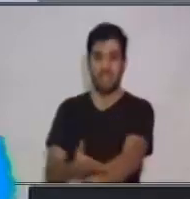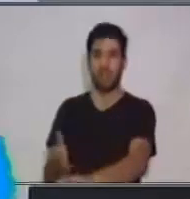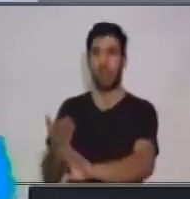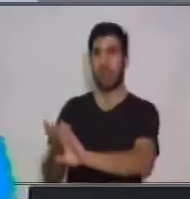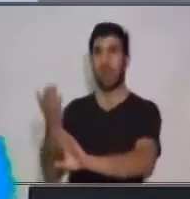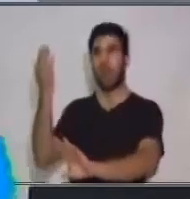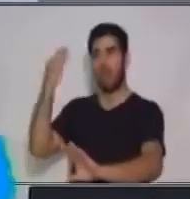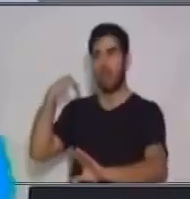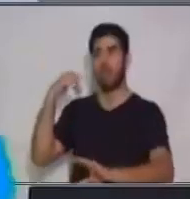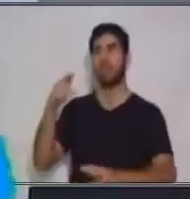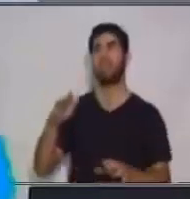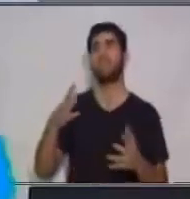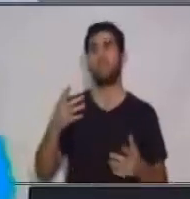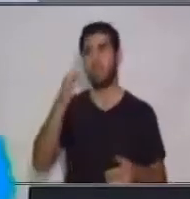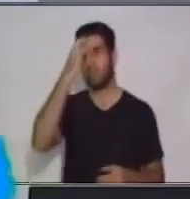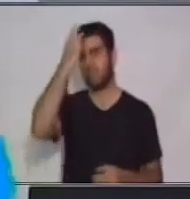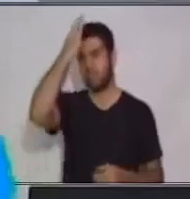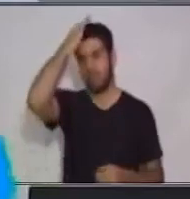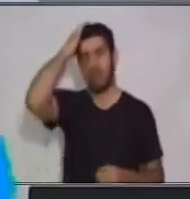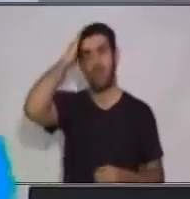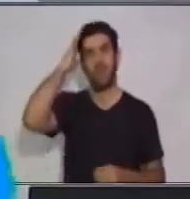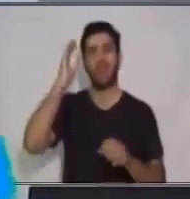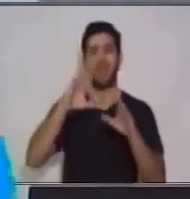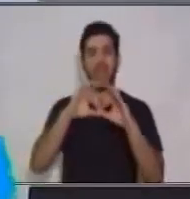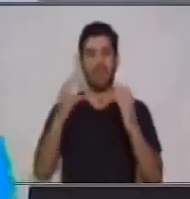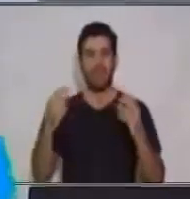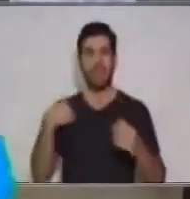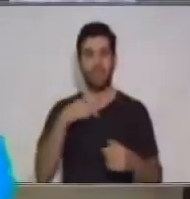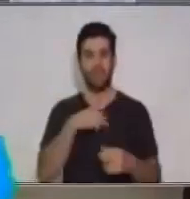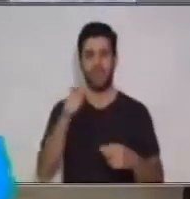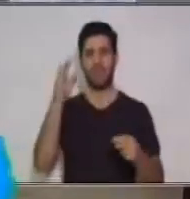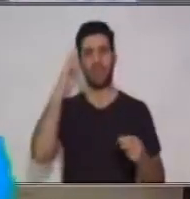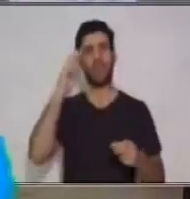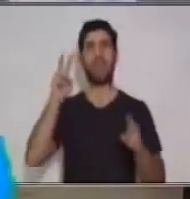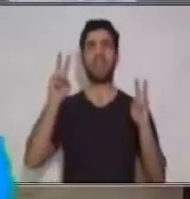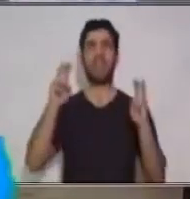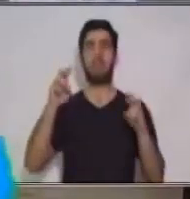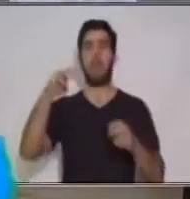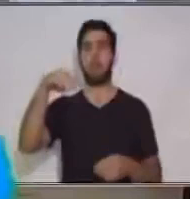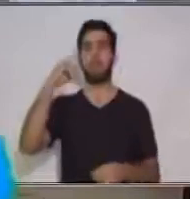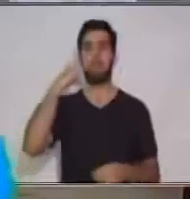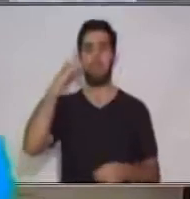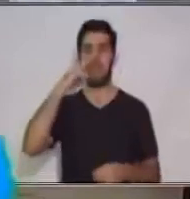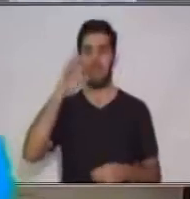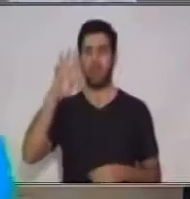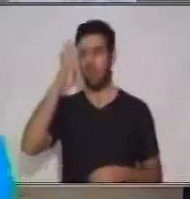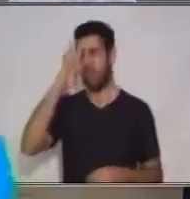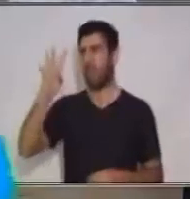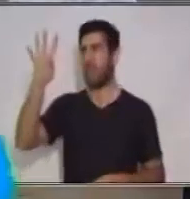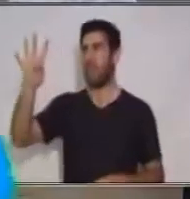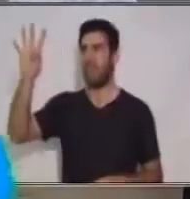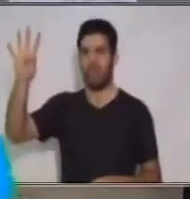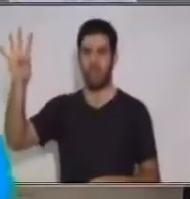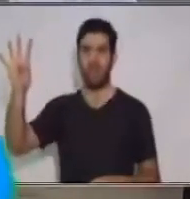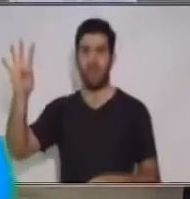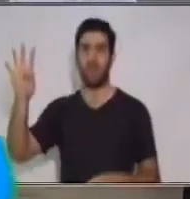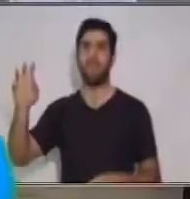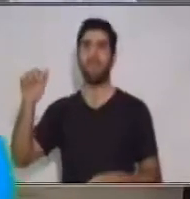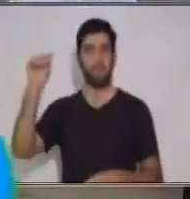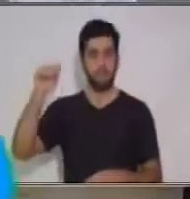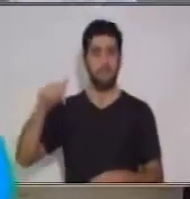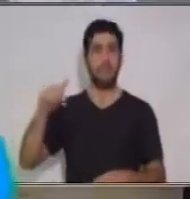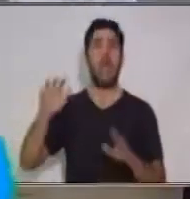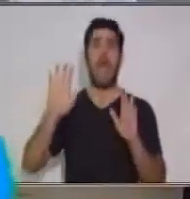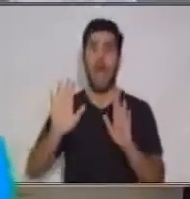hiperbólico. Quiere decir, en una sesión anterior hablamos sobre los mitos, ¿sí? En el caso de la literatura precolombina, pues